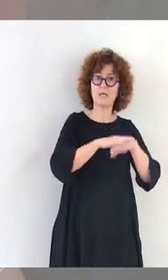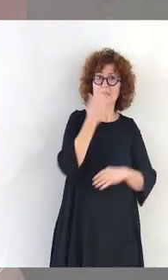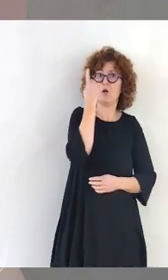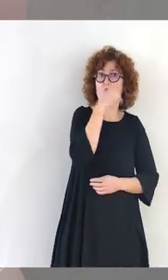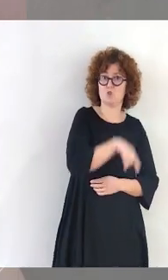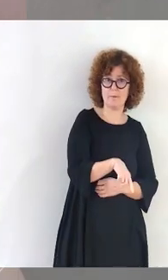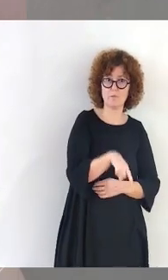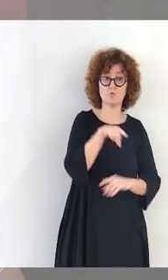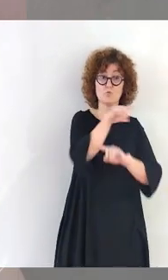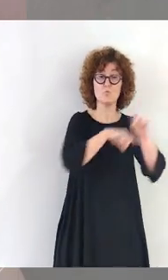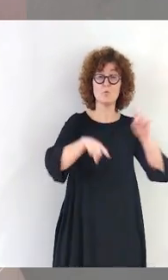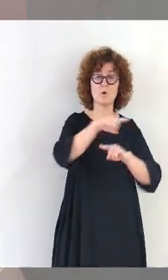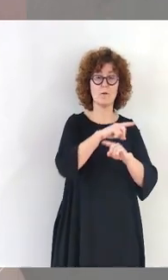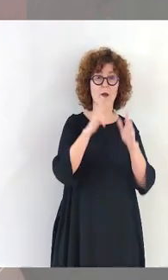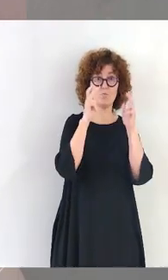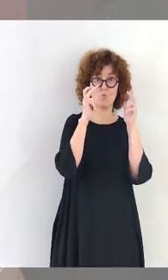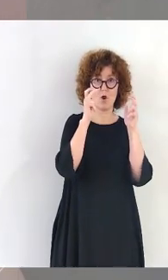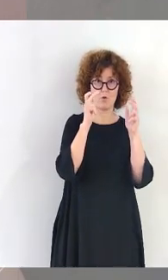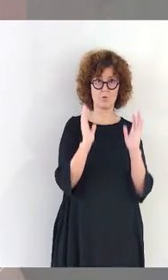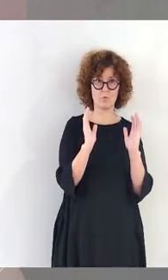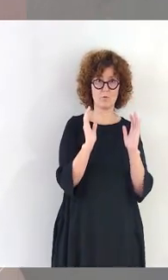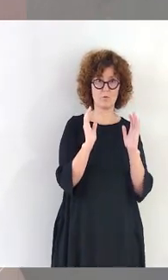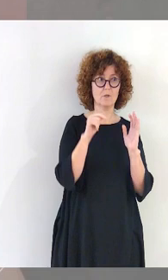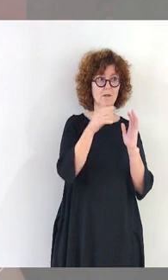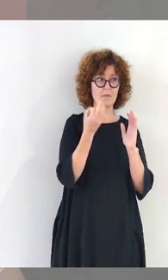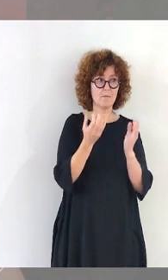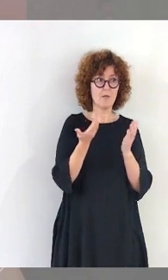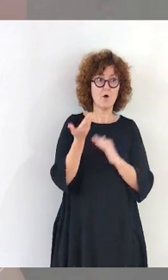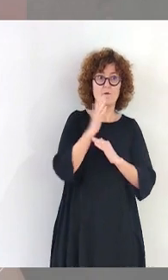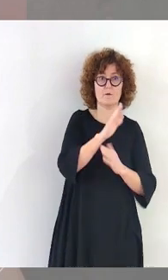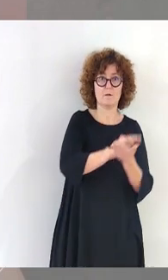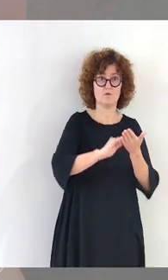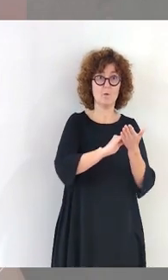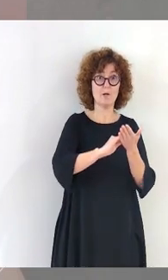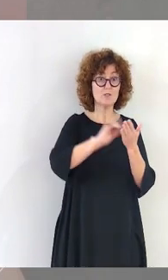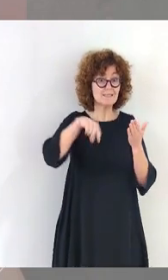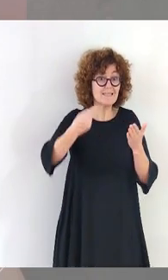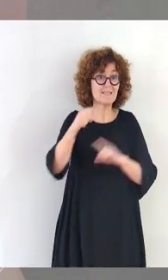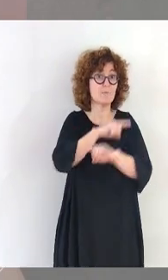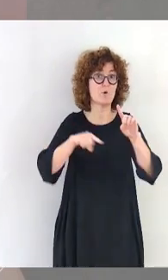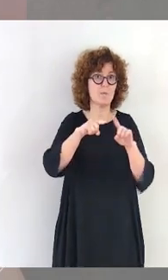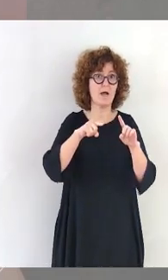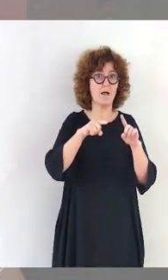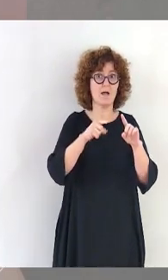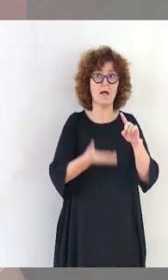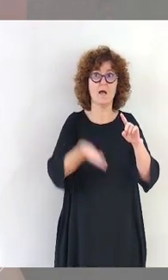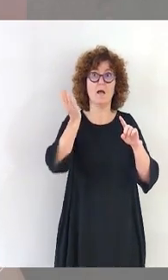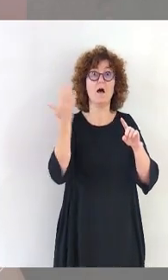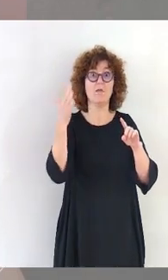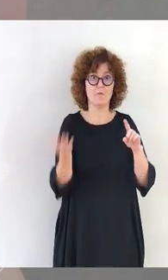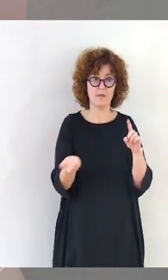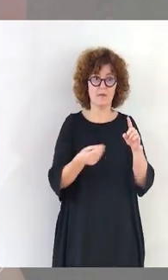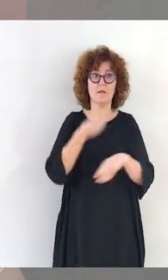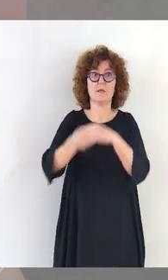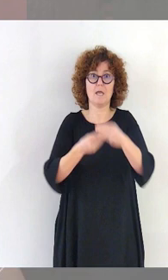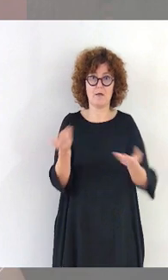y que se ha hablado en el anterior panel y que es central el siguiente problema inmediato es a dónde y qué hacemos y